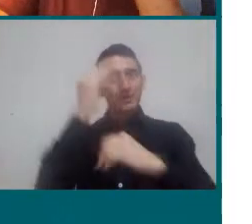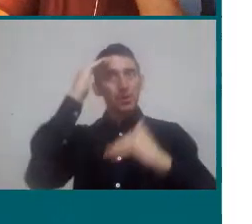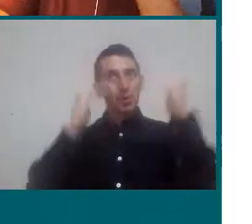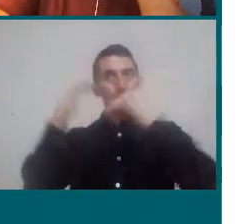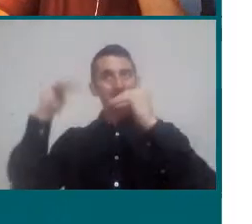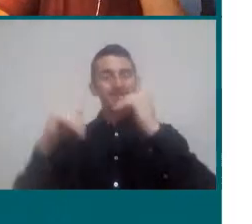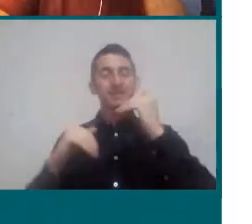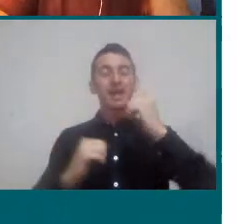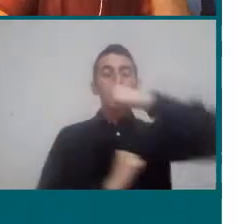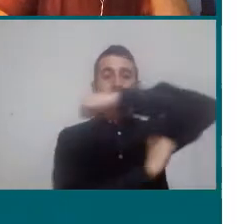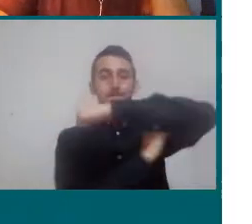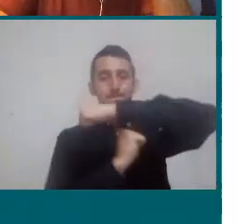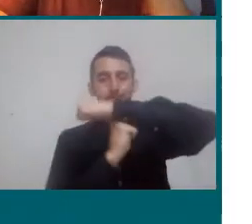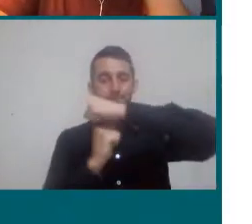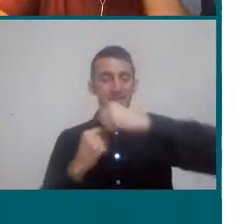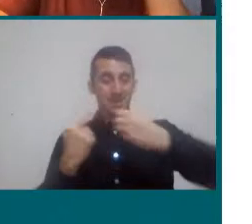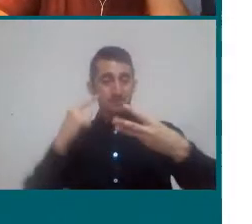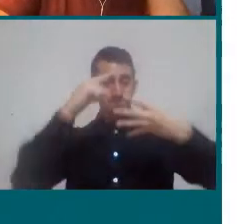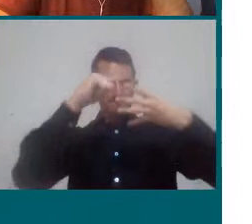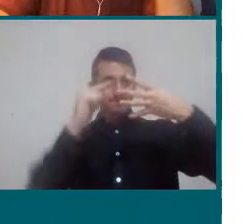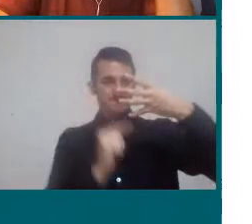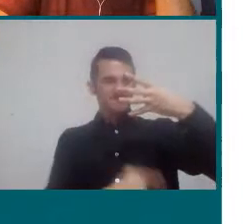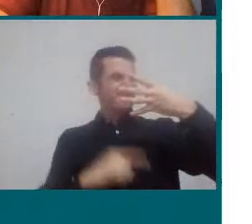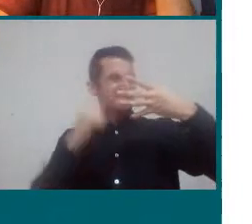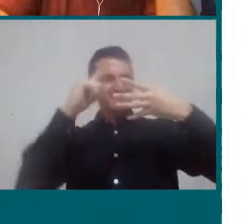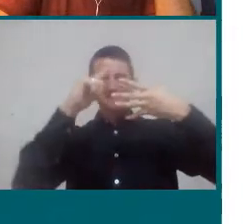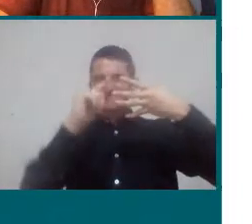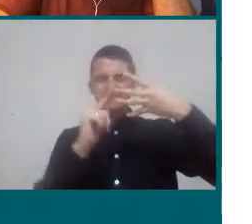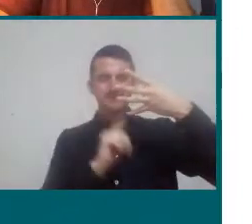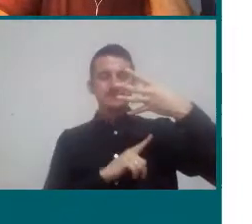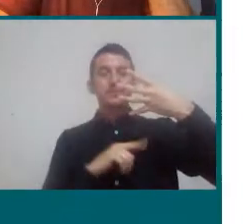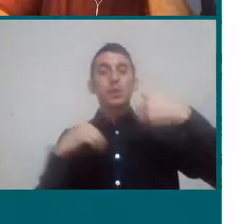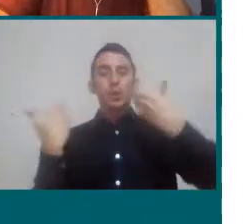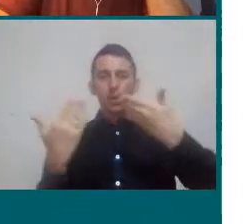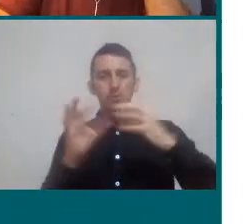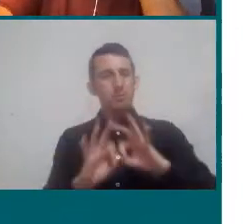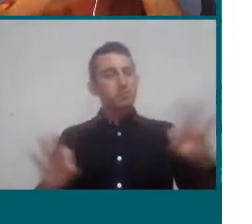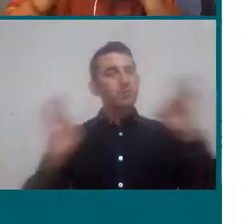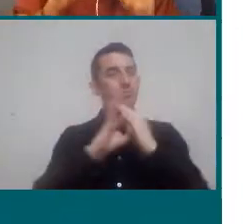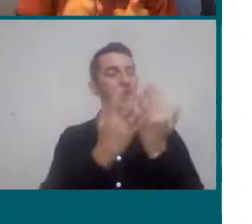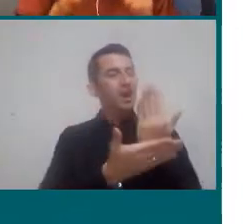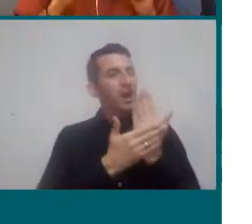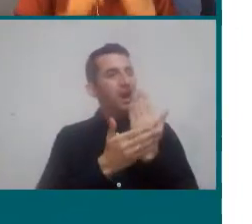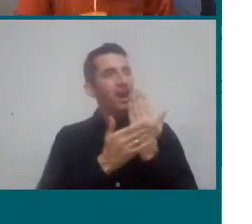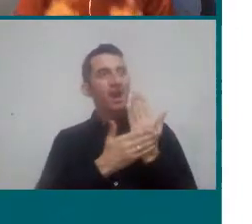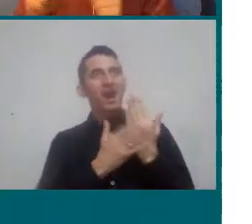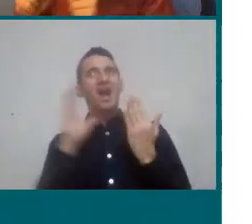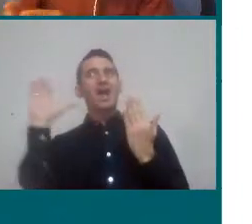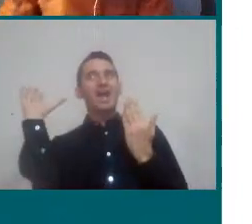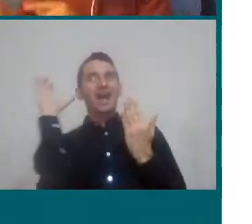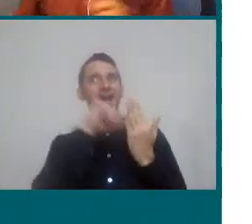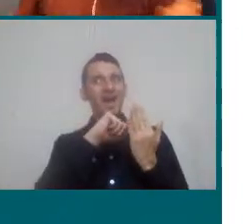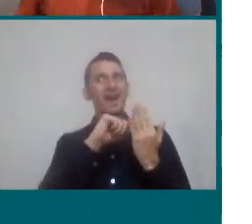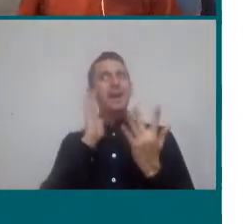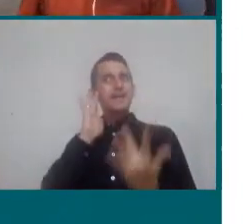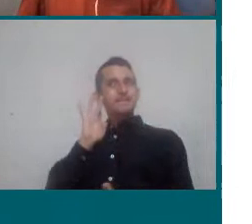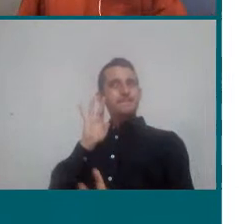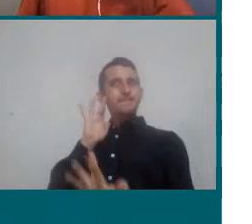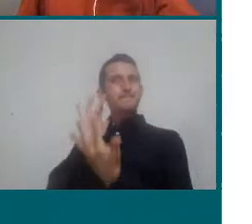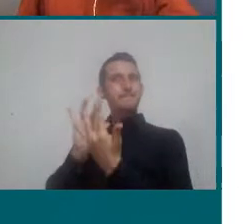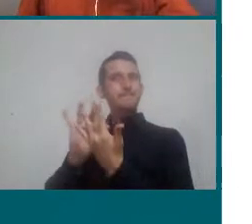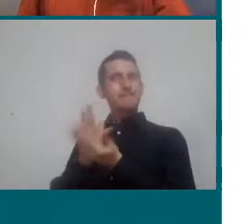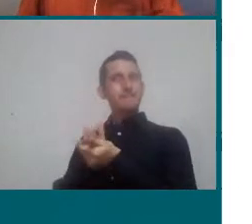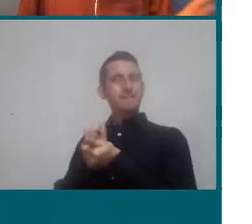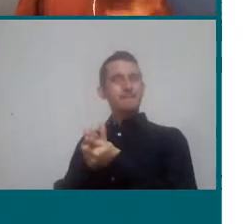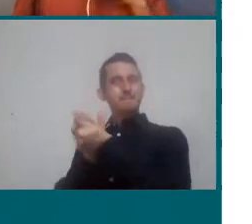principios fundamentales, que estos cuatro principios me van a dar muchísimas pistas de cuál va a ser la mejor metodología para aplicar